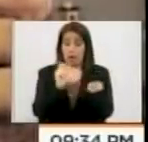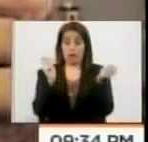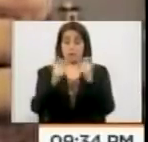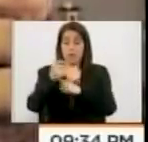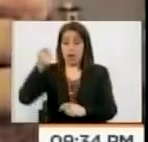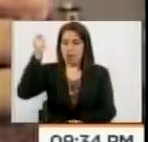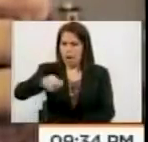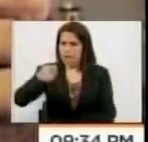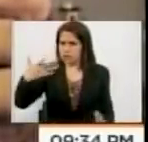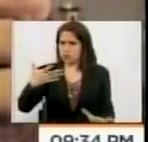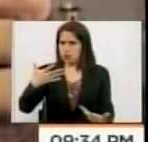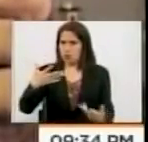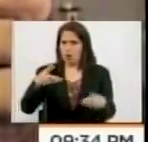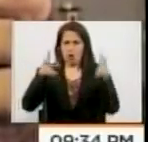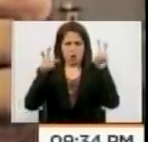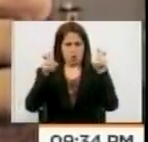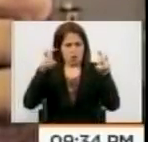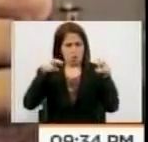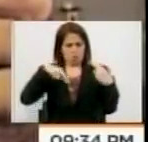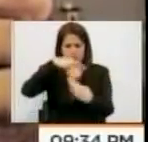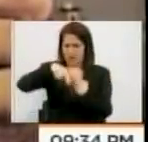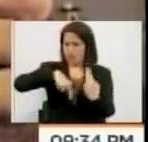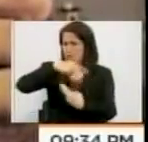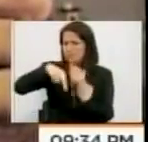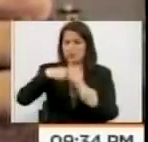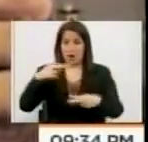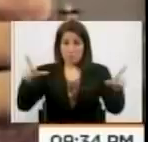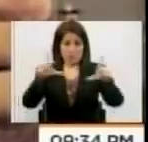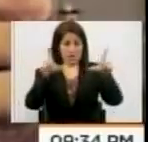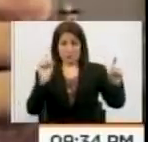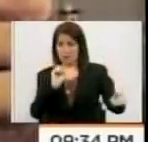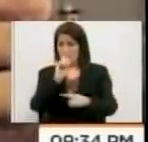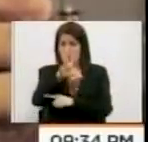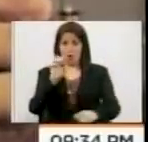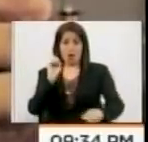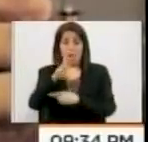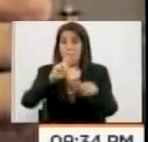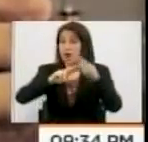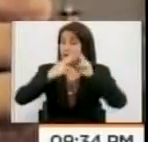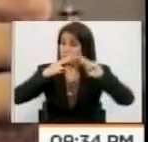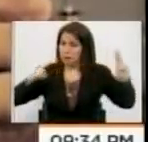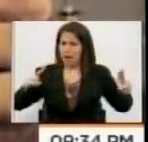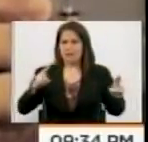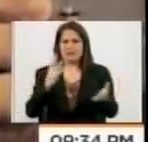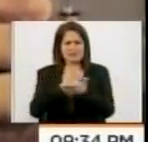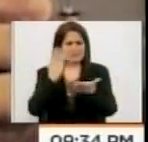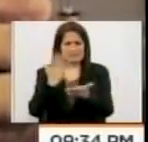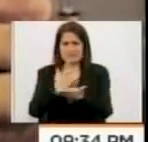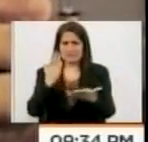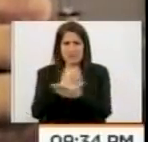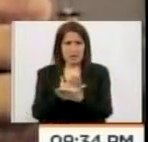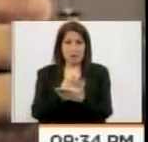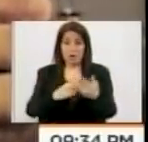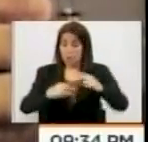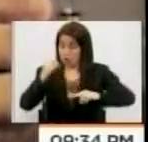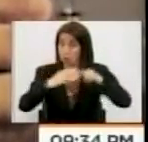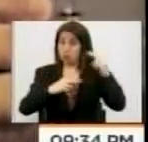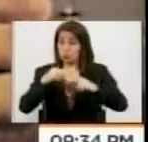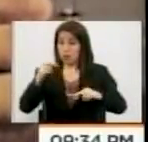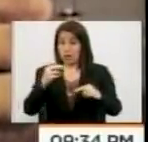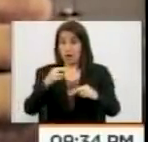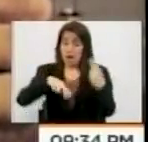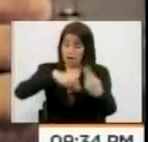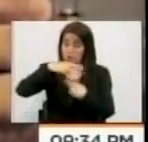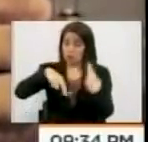dando en una trinchera revolucionaria, una trinchera para la paz, una trinchera para la patria, una trinchera para construir la